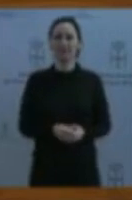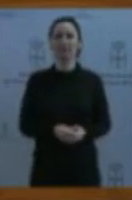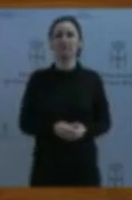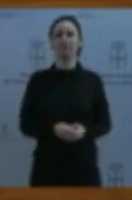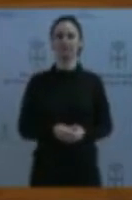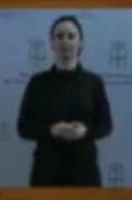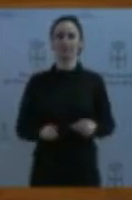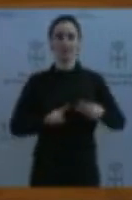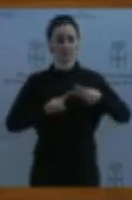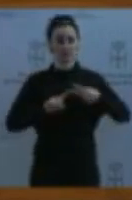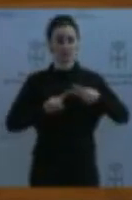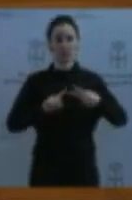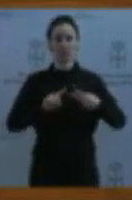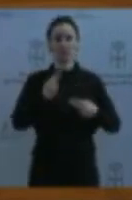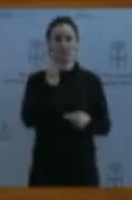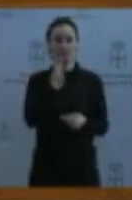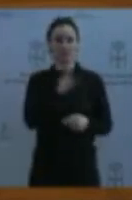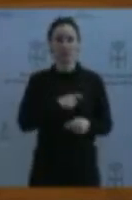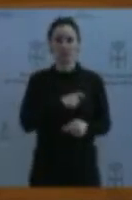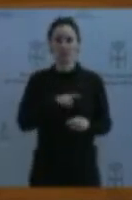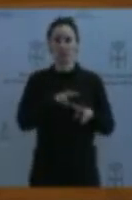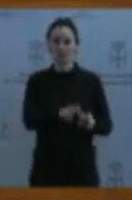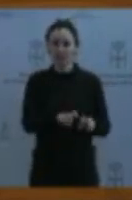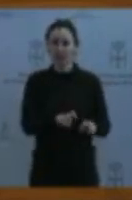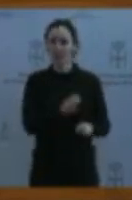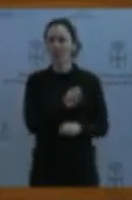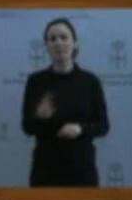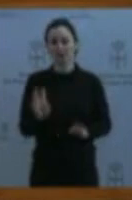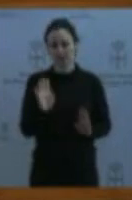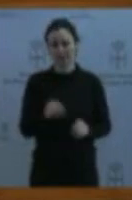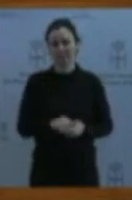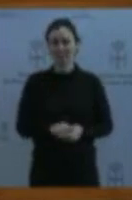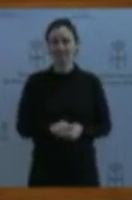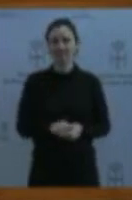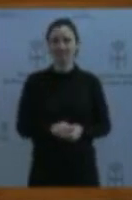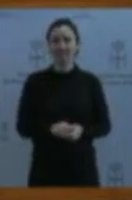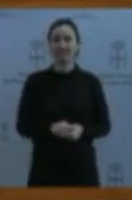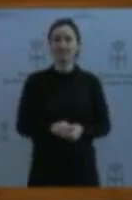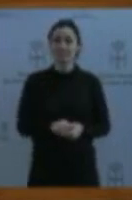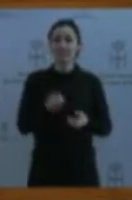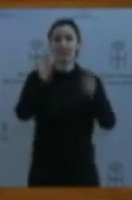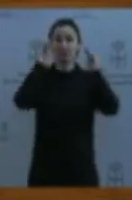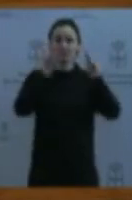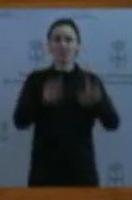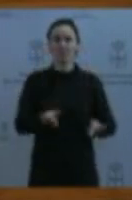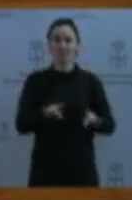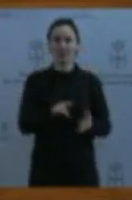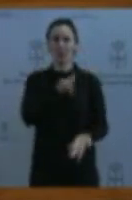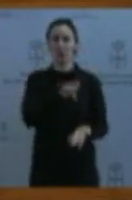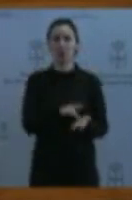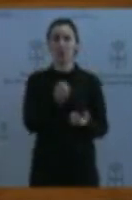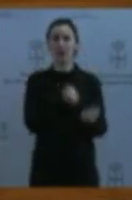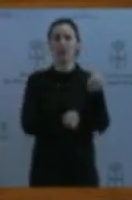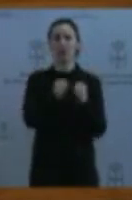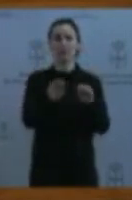de investigación, y que es lo más grave, es que la formación no vale para nada en tiempos de recesión. La explicación que se nos daba es, en tiempos de auge,